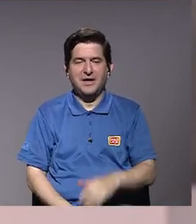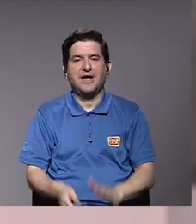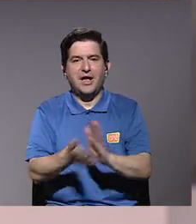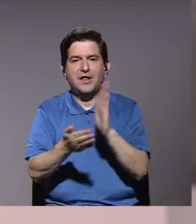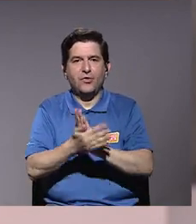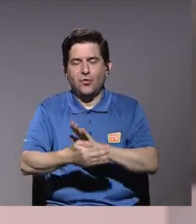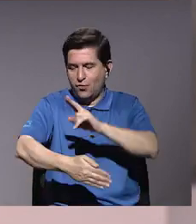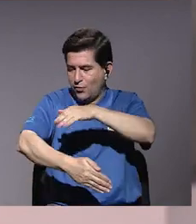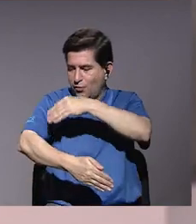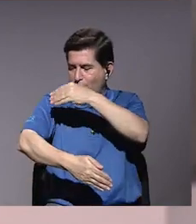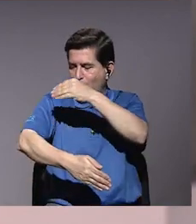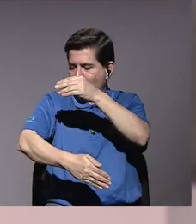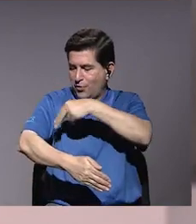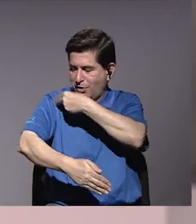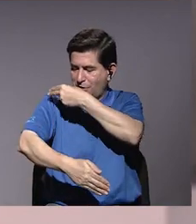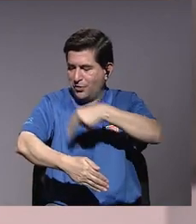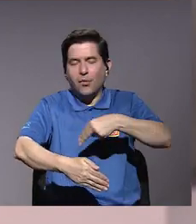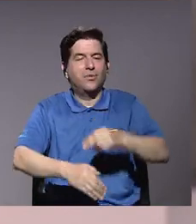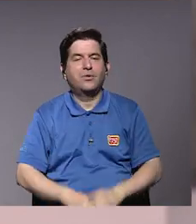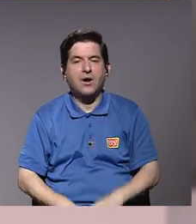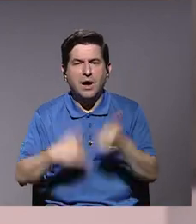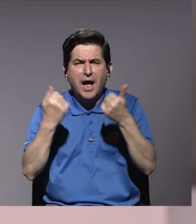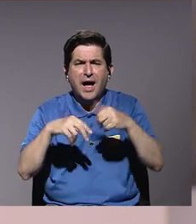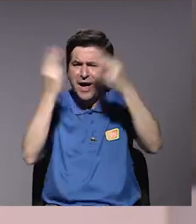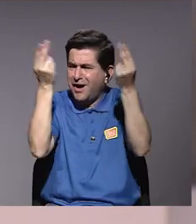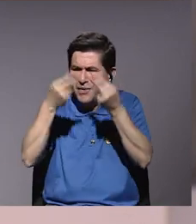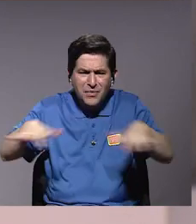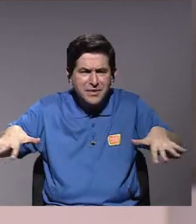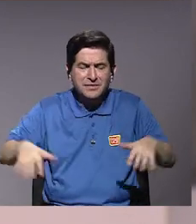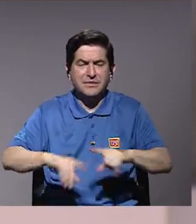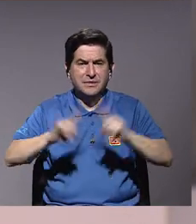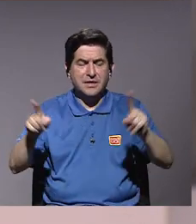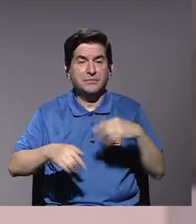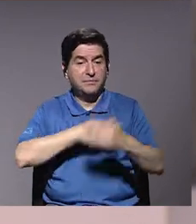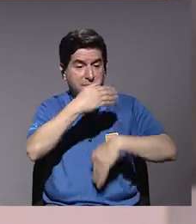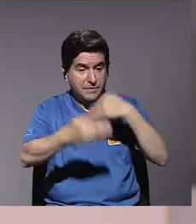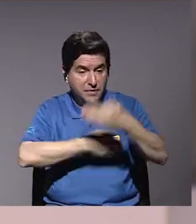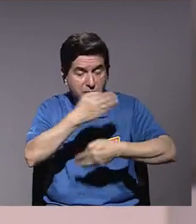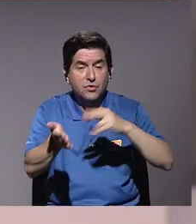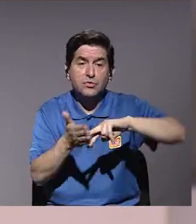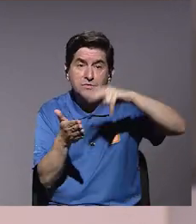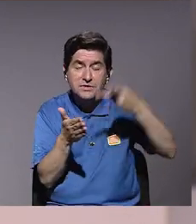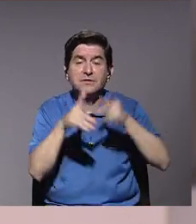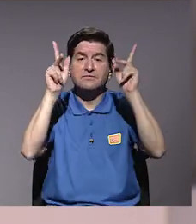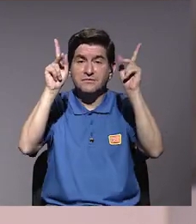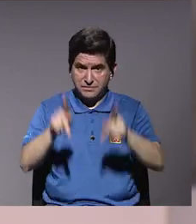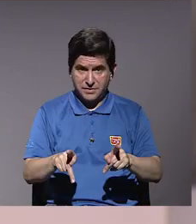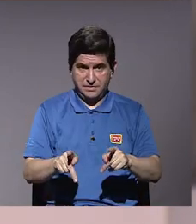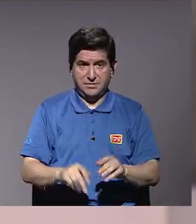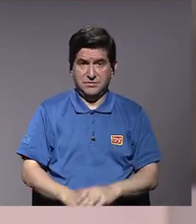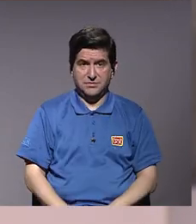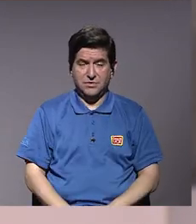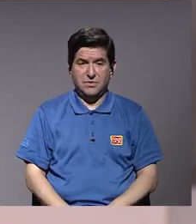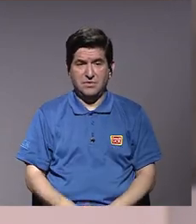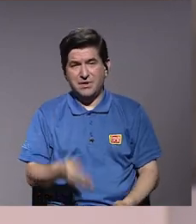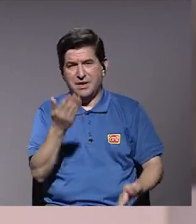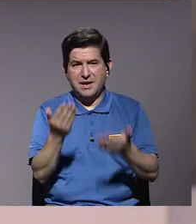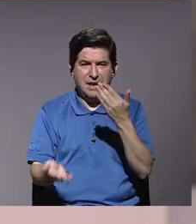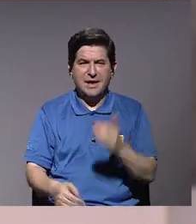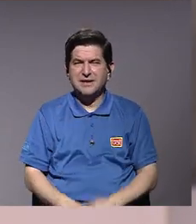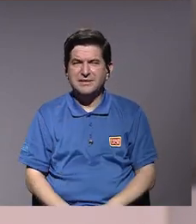fe de bautismo, ¿verdad? Entonces, ahora no, ahora todo esto es digital. Pero esta digitalización hace o conlleva de que la